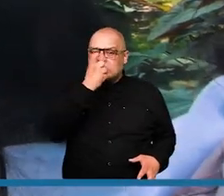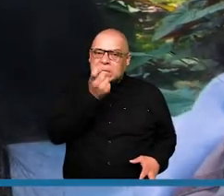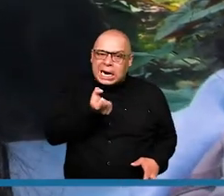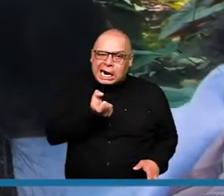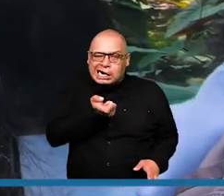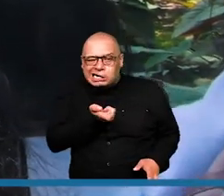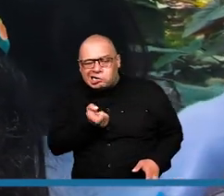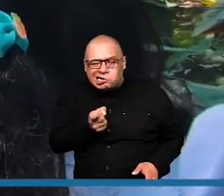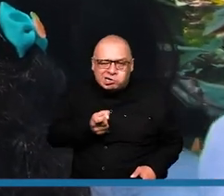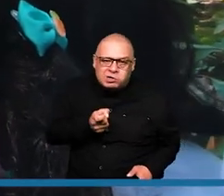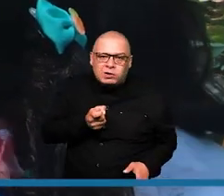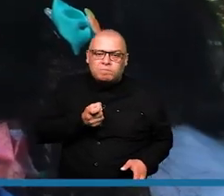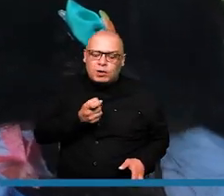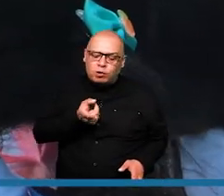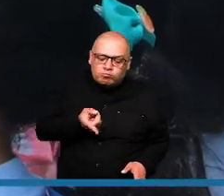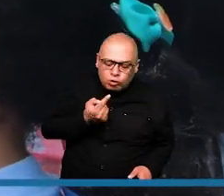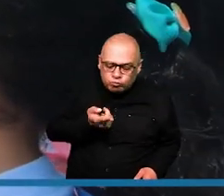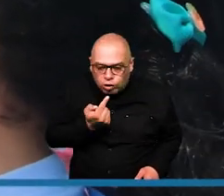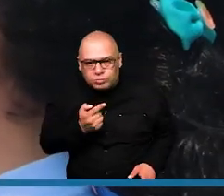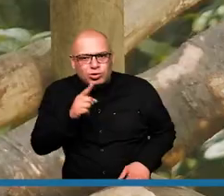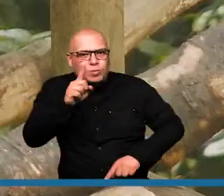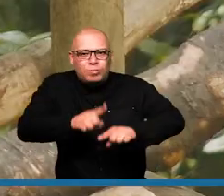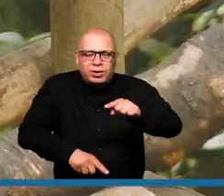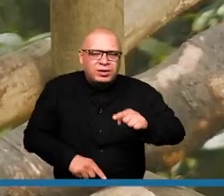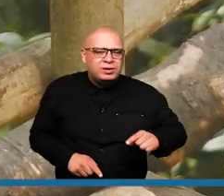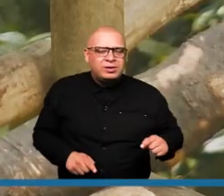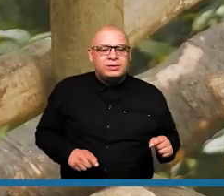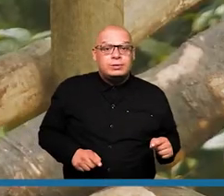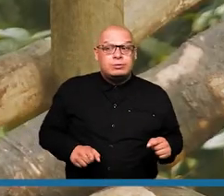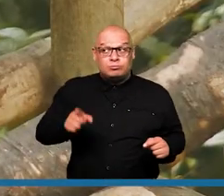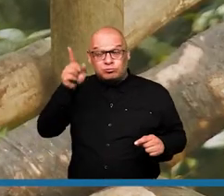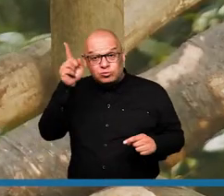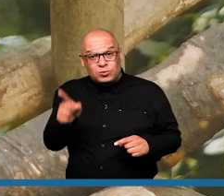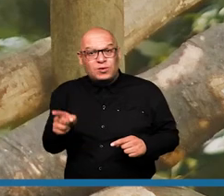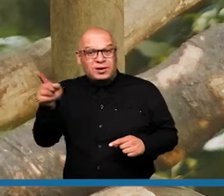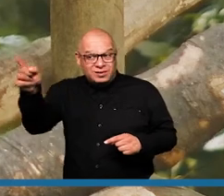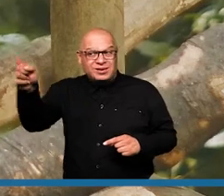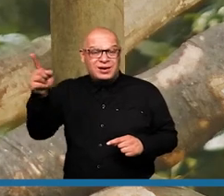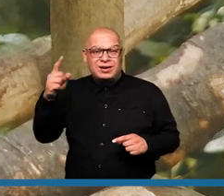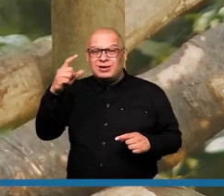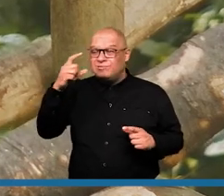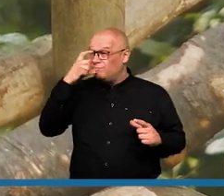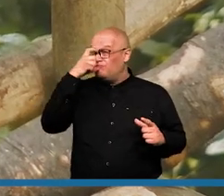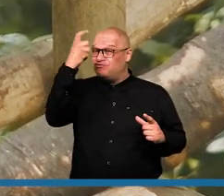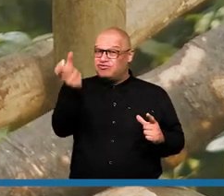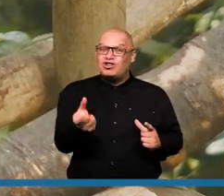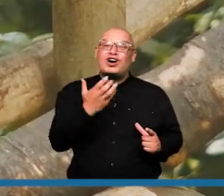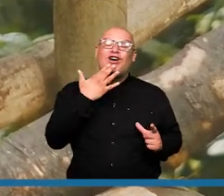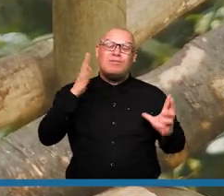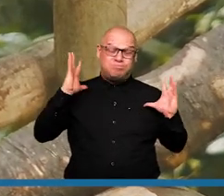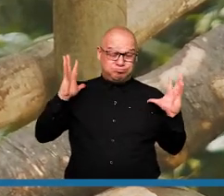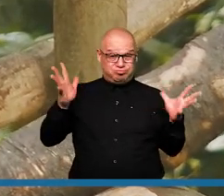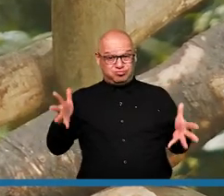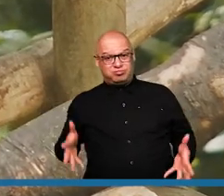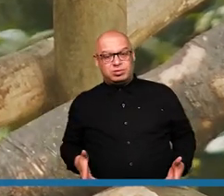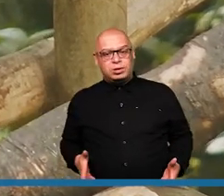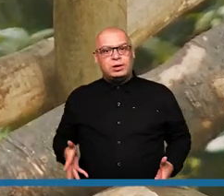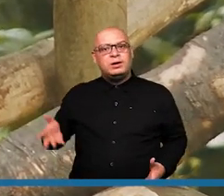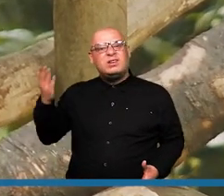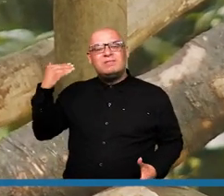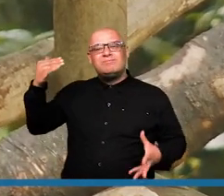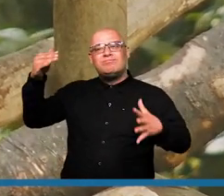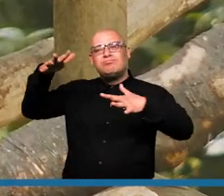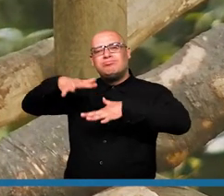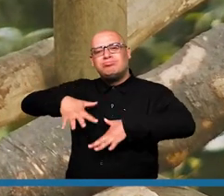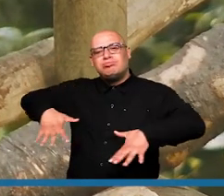les maltrató, entonces ya no pueden comer bien. Y antes de que ellas llegaran acá, estuvieron en una parte muy increíble que se